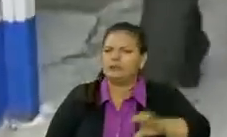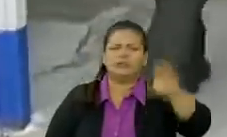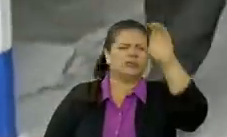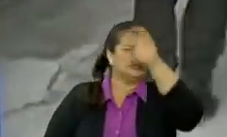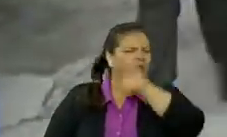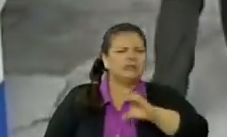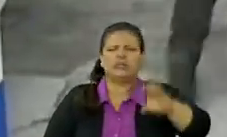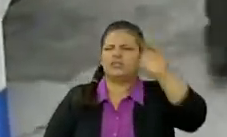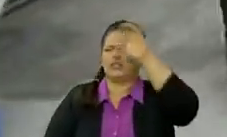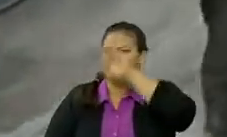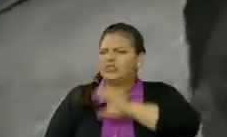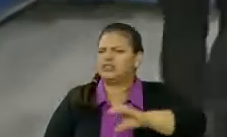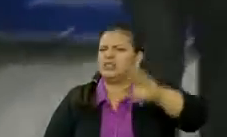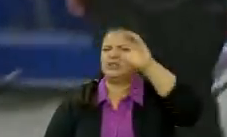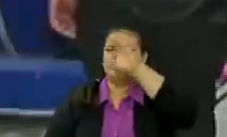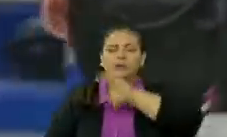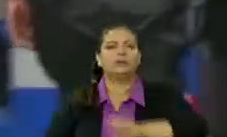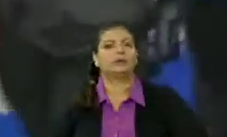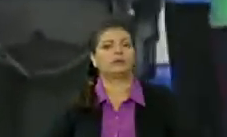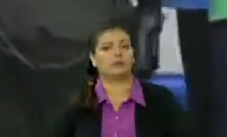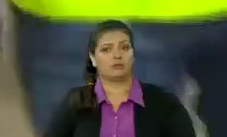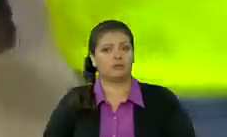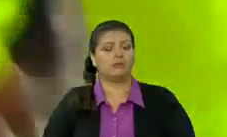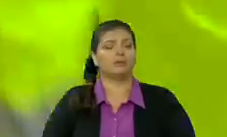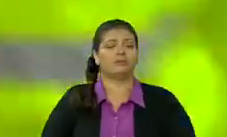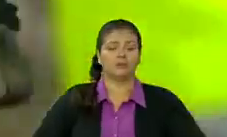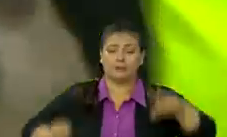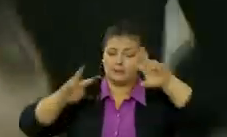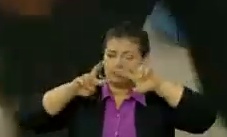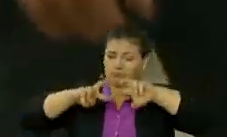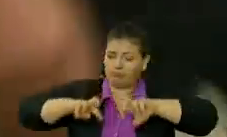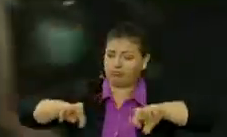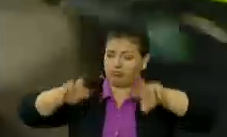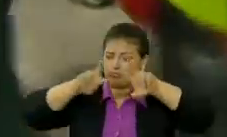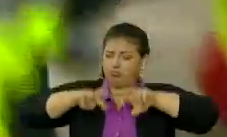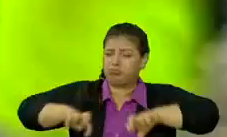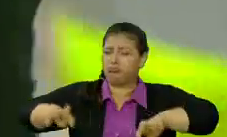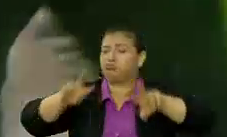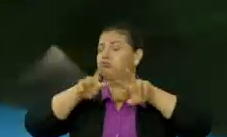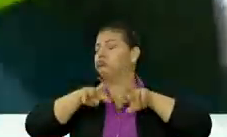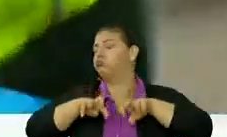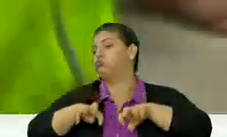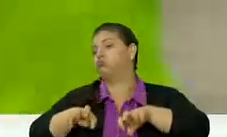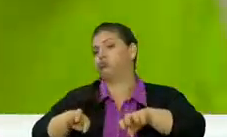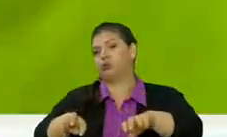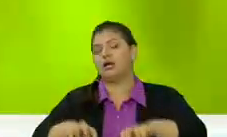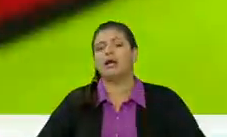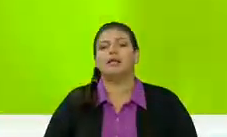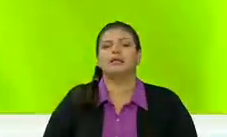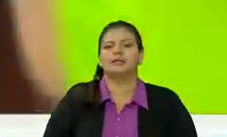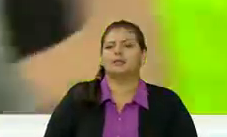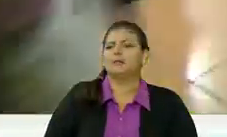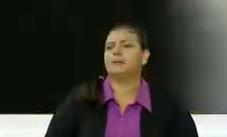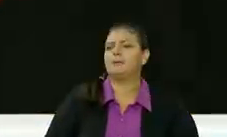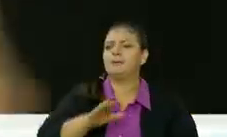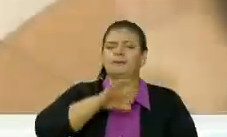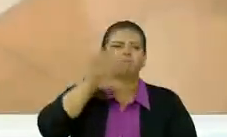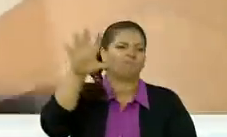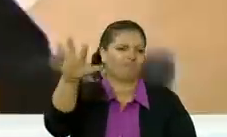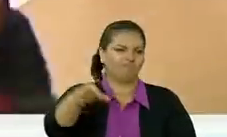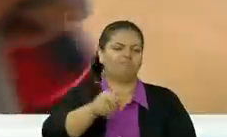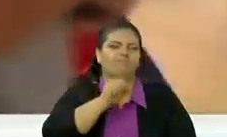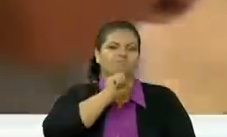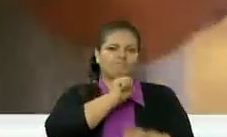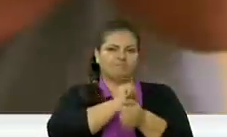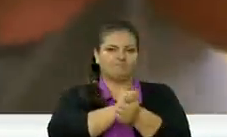ahí que se profundizan investigaciones para determinar con exactitud los golpes que han dado estos individuos. Todo está sometido